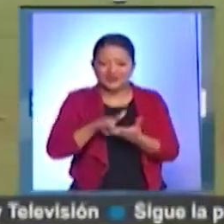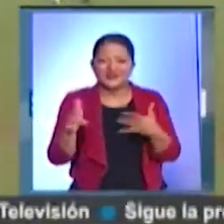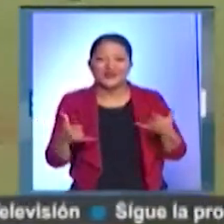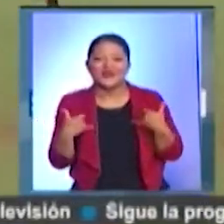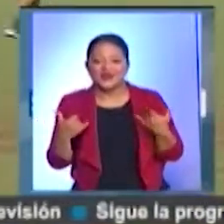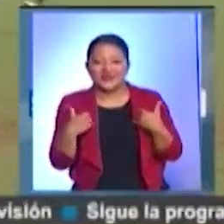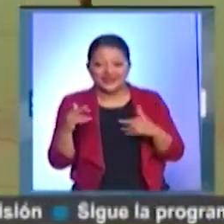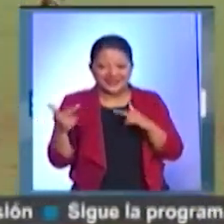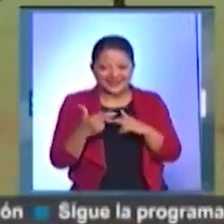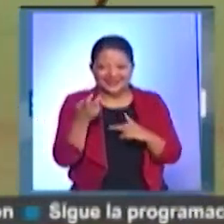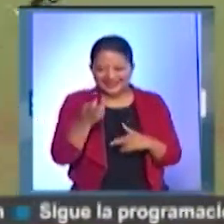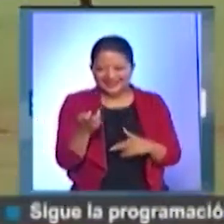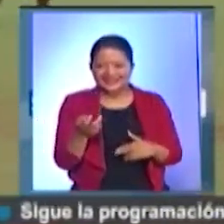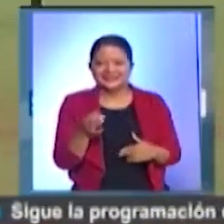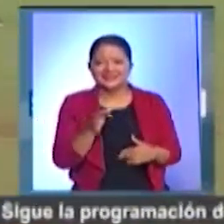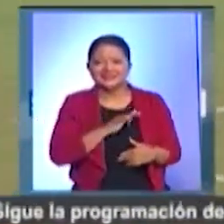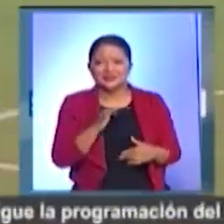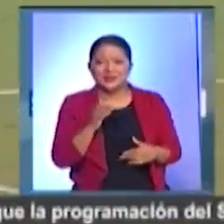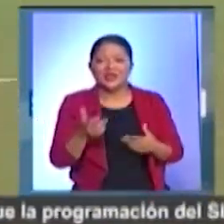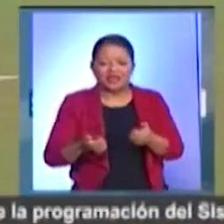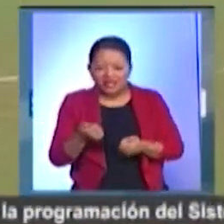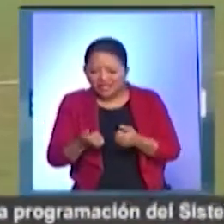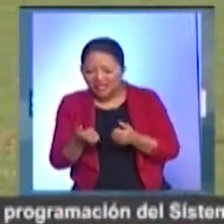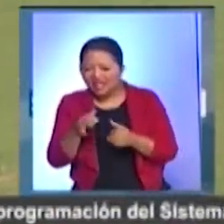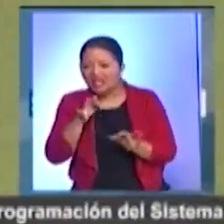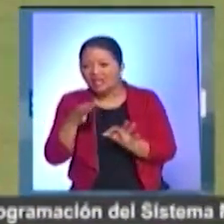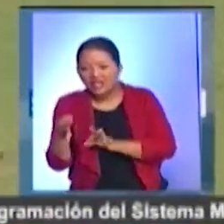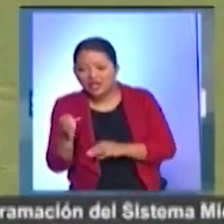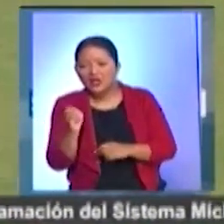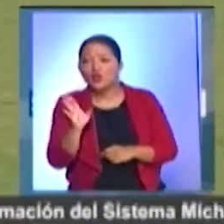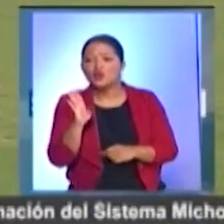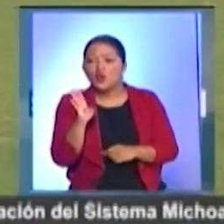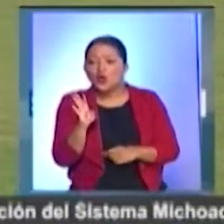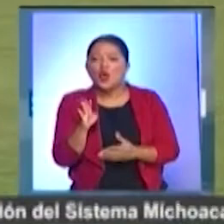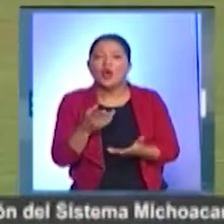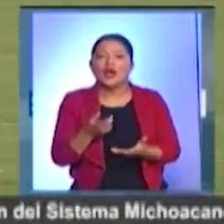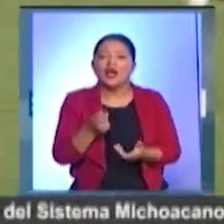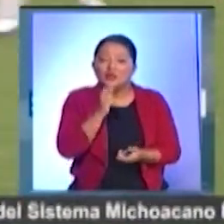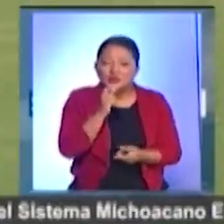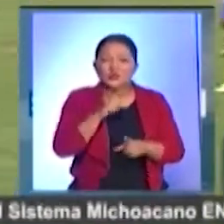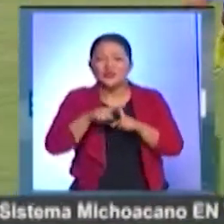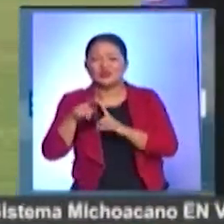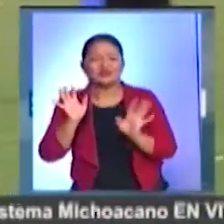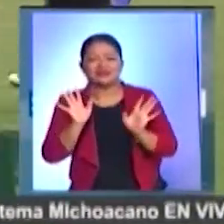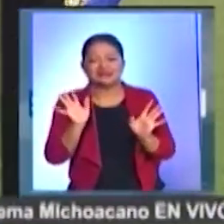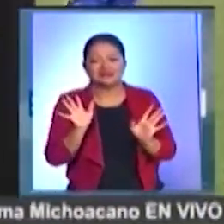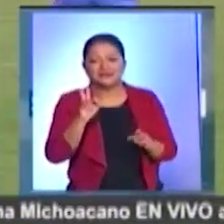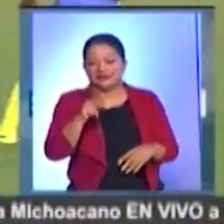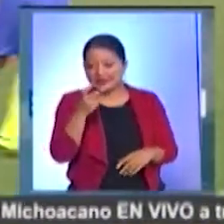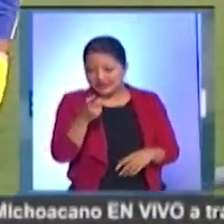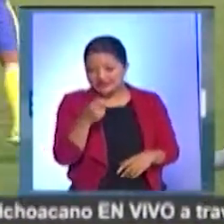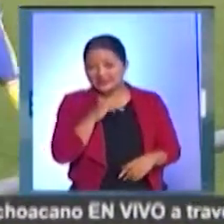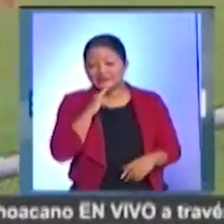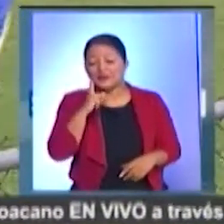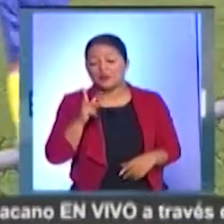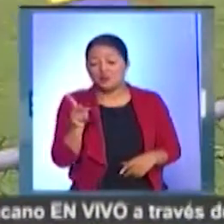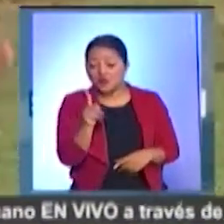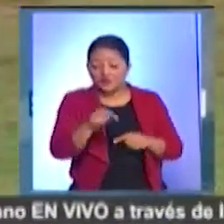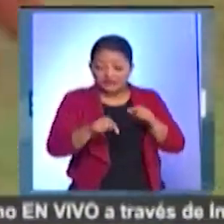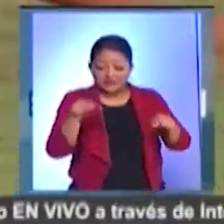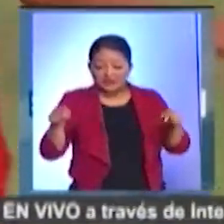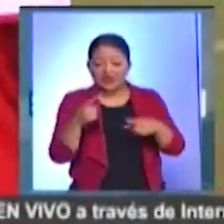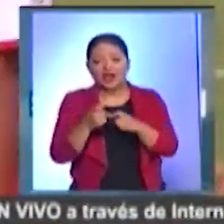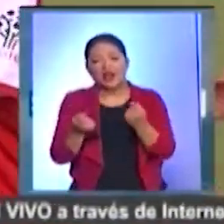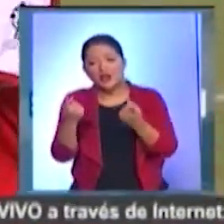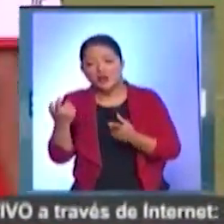la región y evitar se refugien en los videojuegos o en las drogas el entrenador alejandro lópez briceño por su parte expresó que en ciertos pueblos y comunidades de